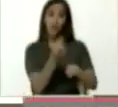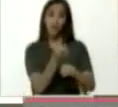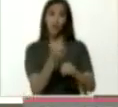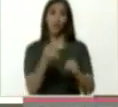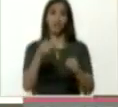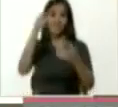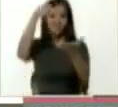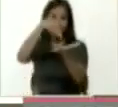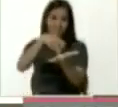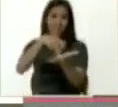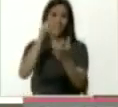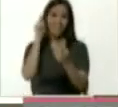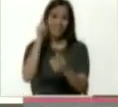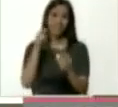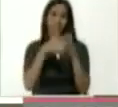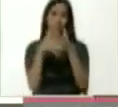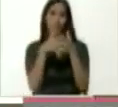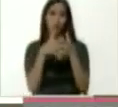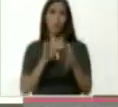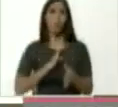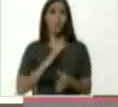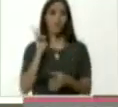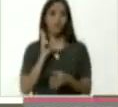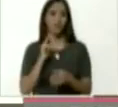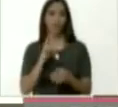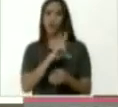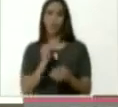gringos. Los gringos. Los venezolanos sí.